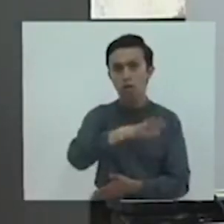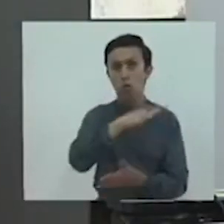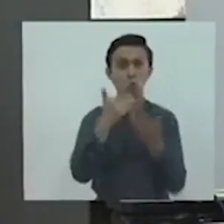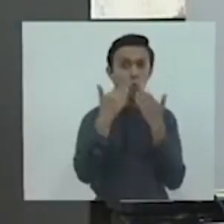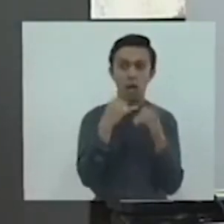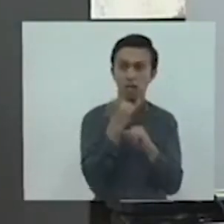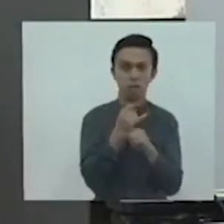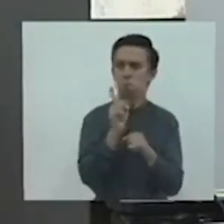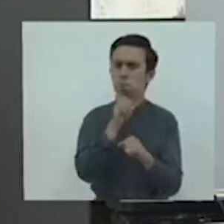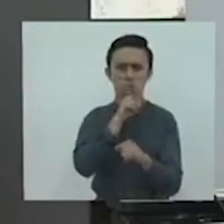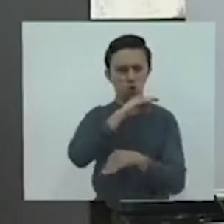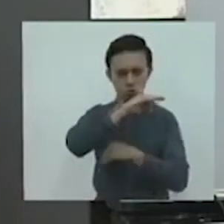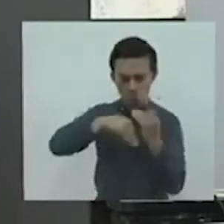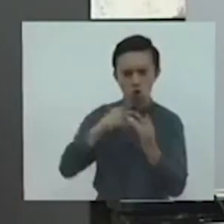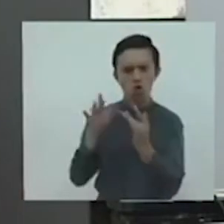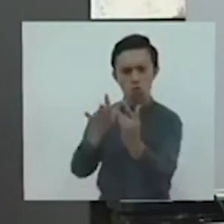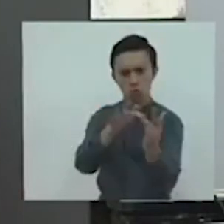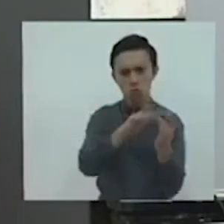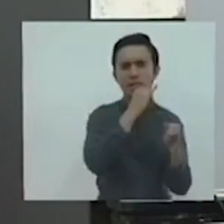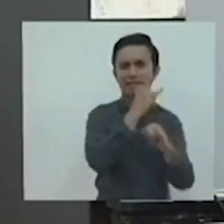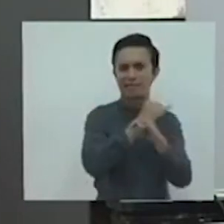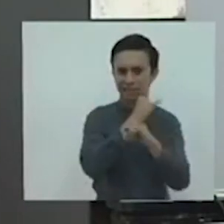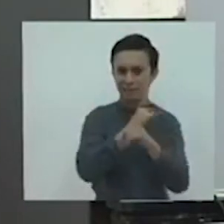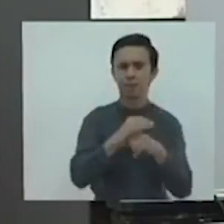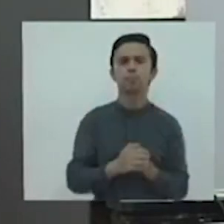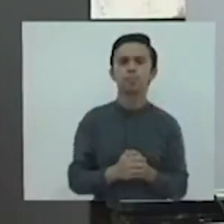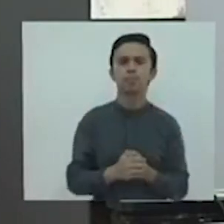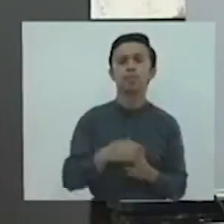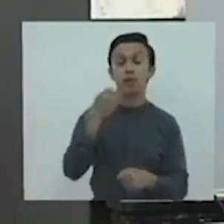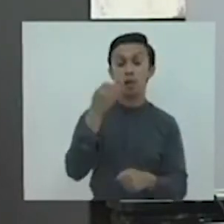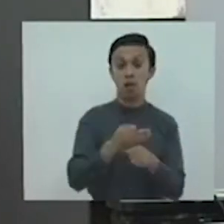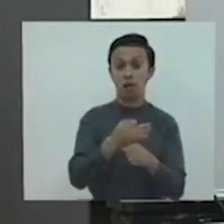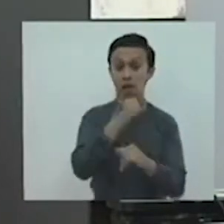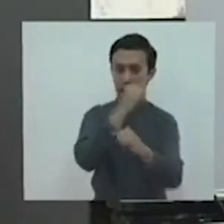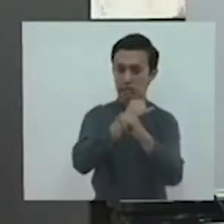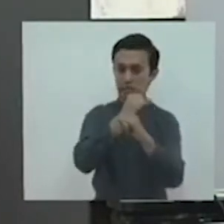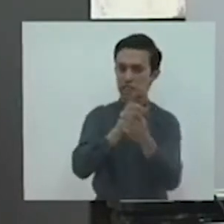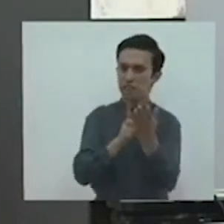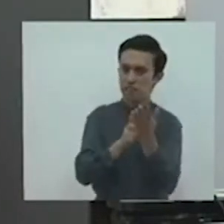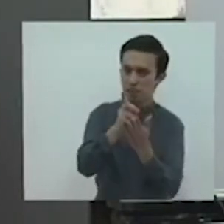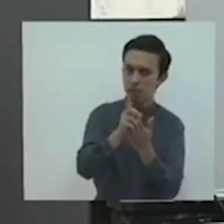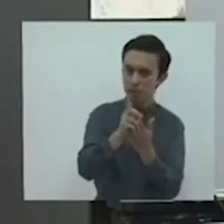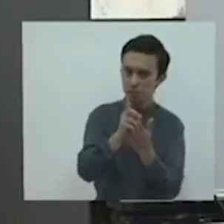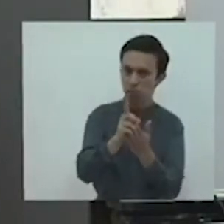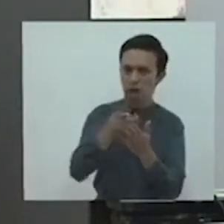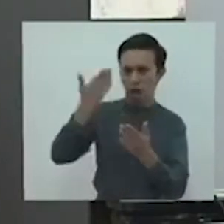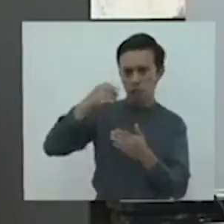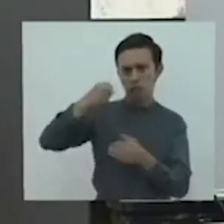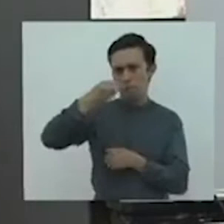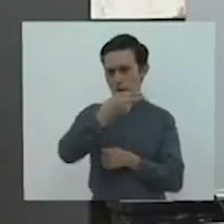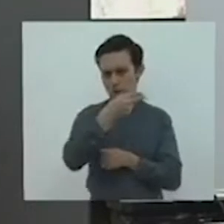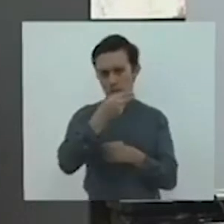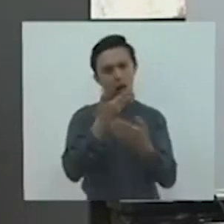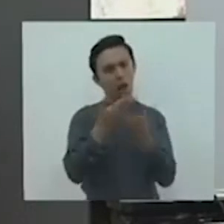mismo alcanzaba a profundizar o aclarar sus propias propuestas, y yo creo que sí le pesa mucho en el ánimo propio, y lo vi